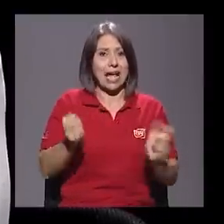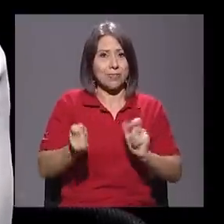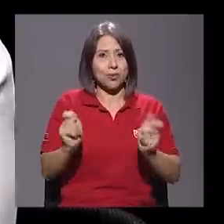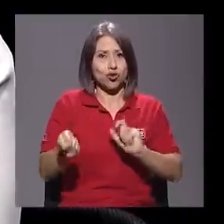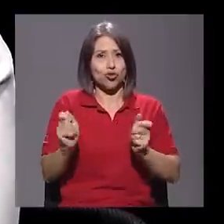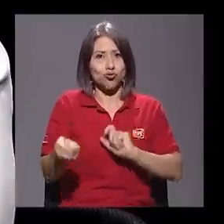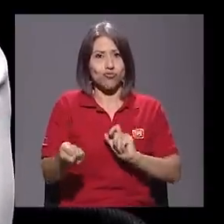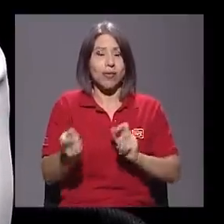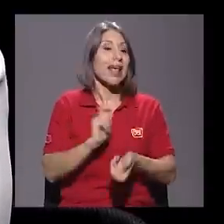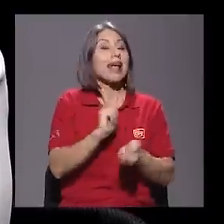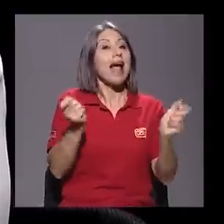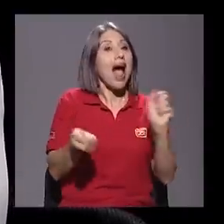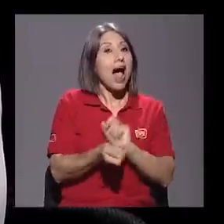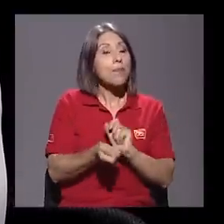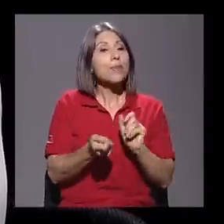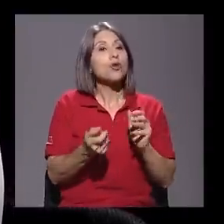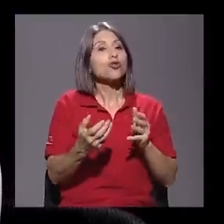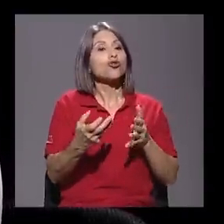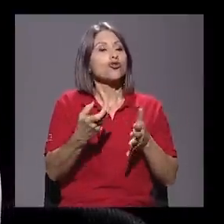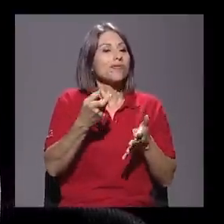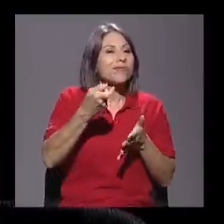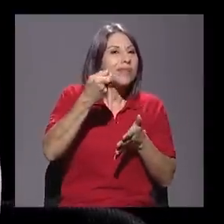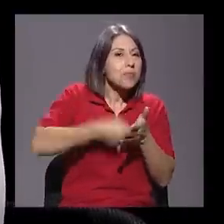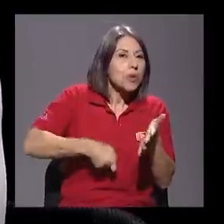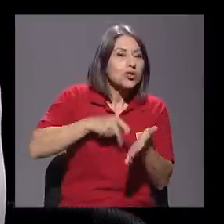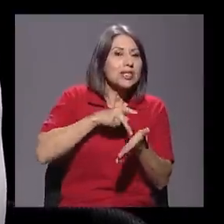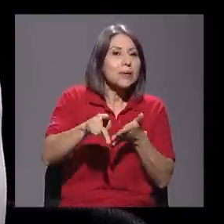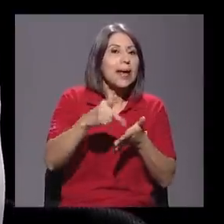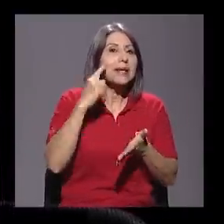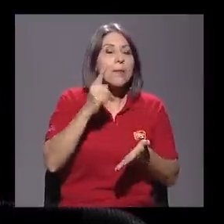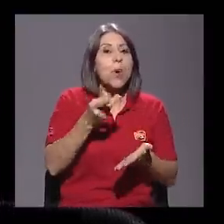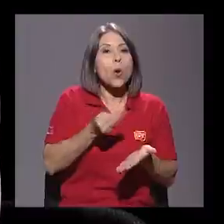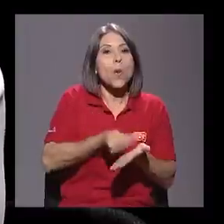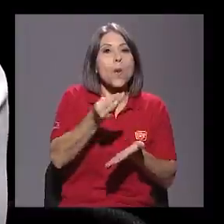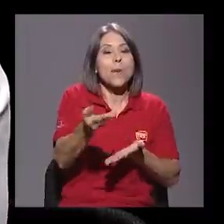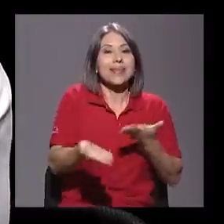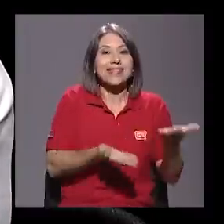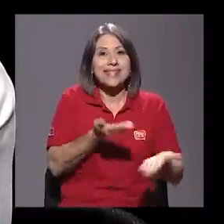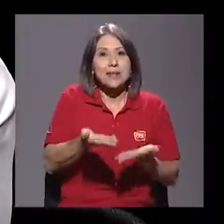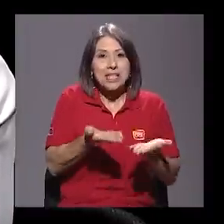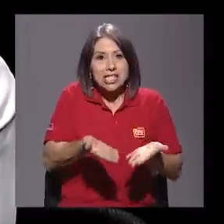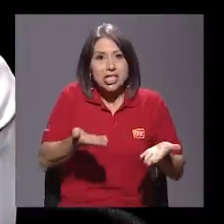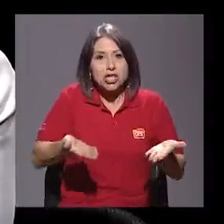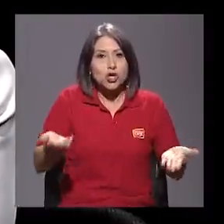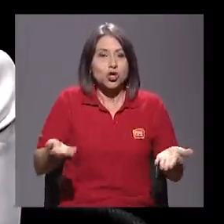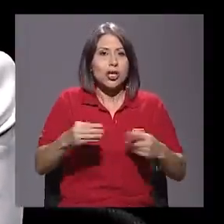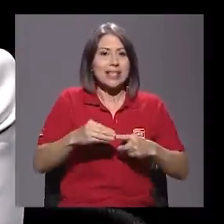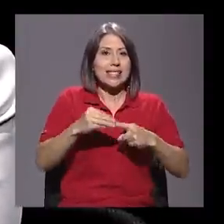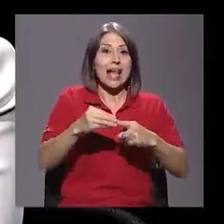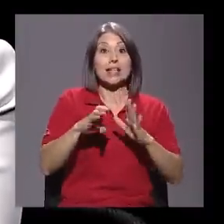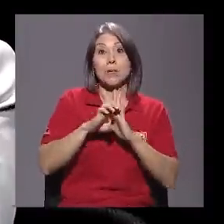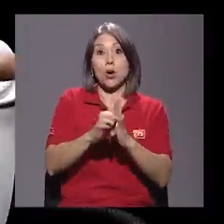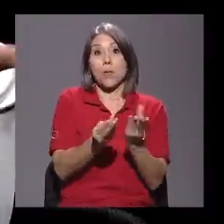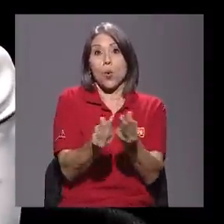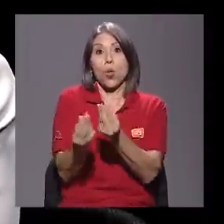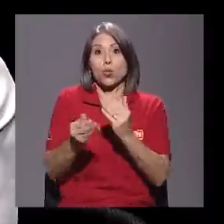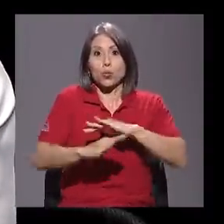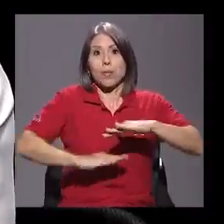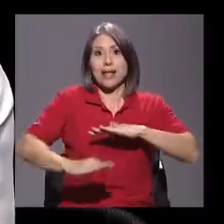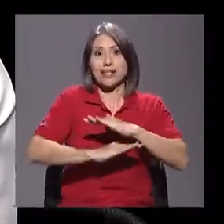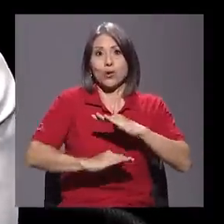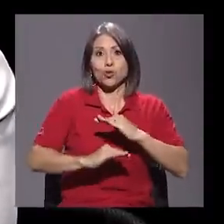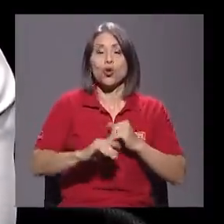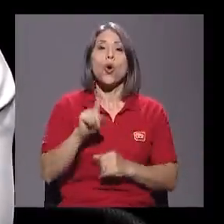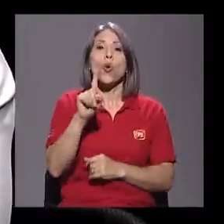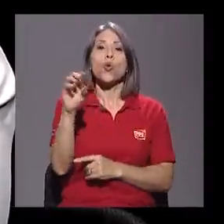Cambios asociados a los impuestos que se pagan de bienes y servicios esenciales, en el caso de los bienes de la canasta básica, un